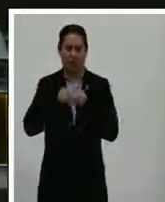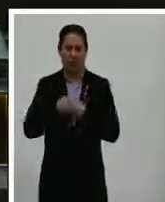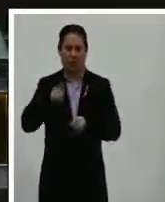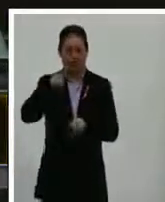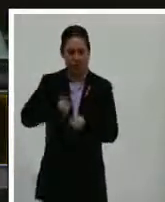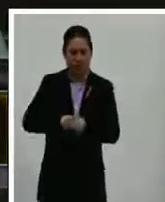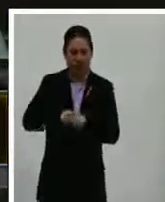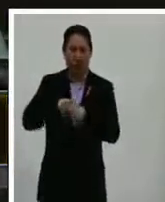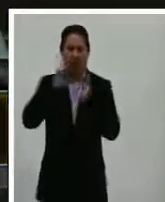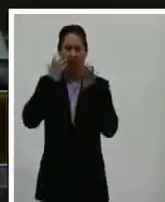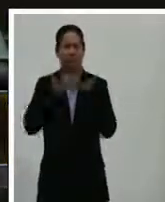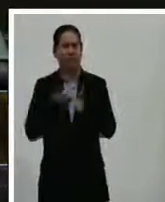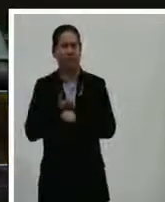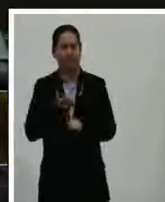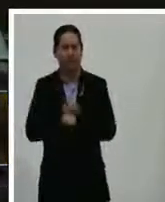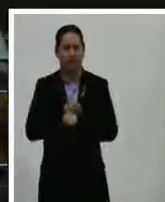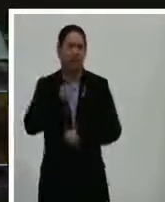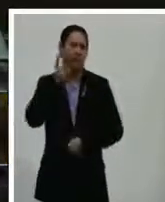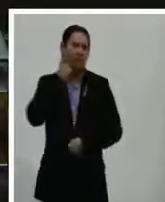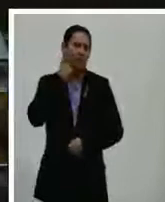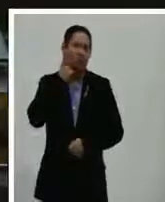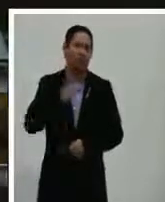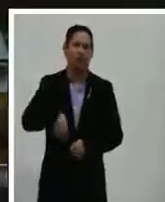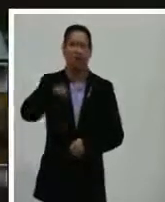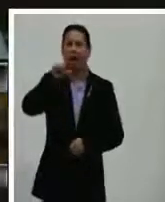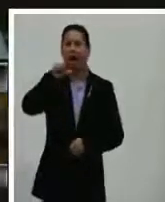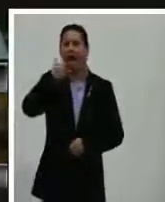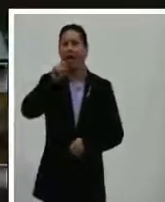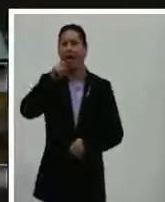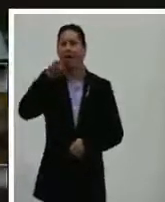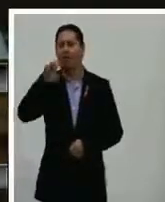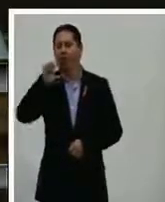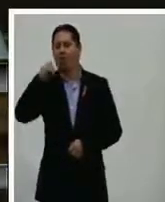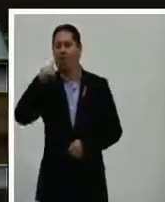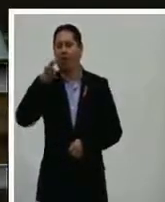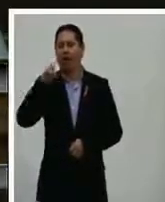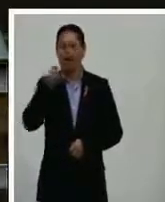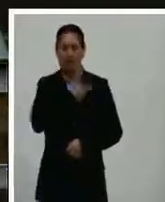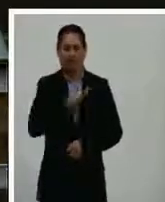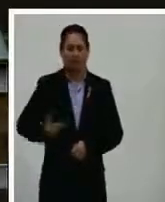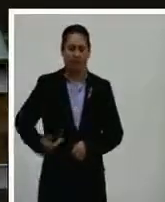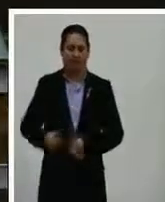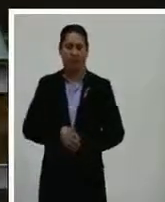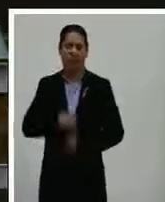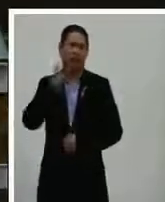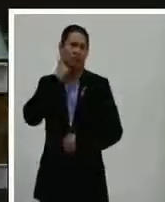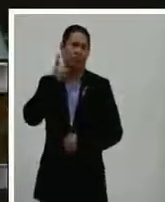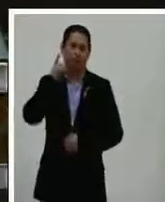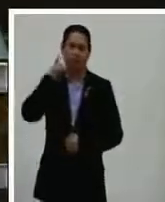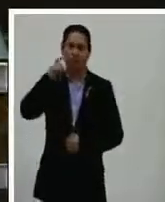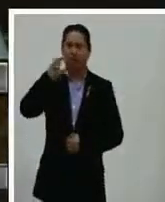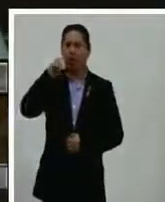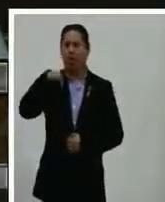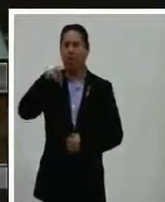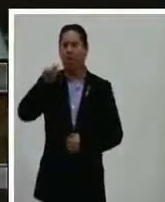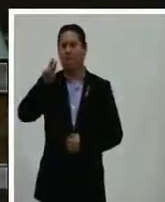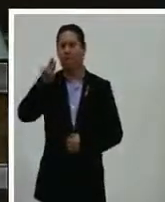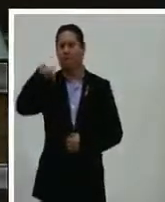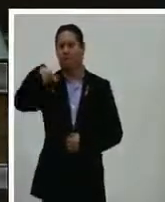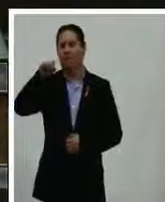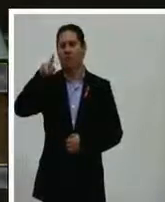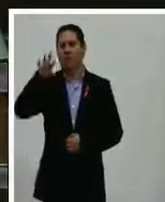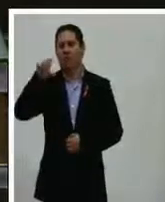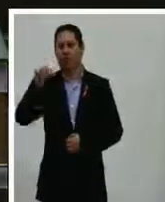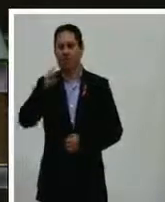honorable congreso del estado diputada y de ocampo olvera presidenta diputado omar molina